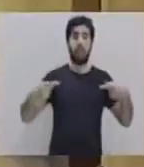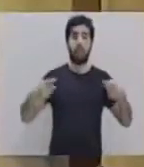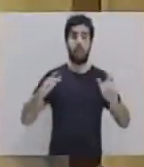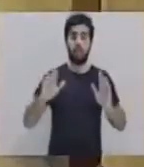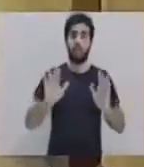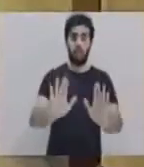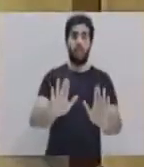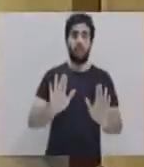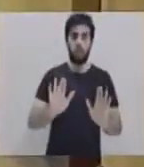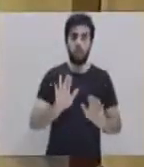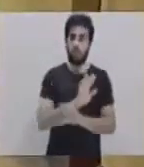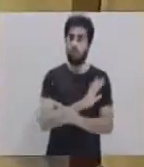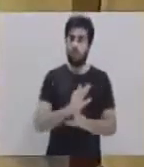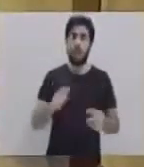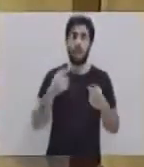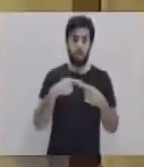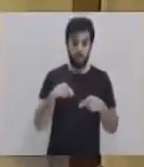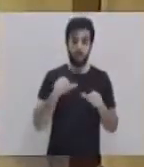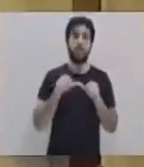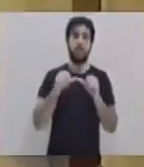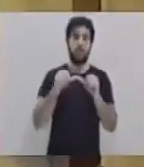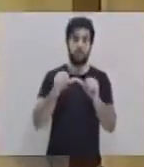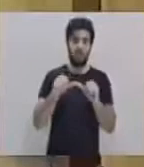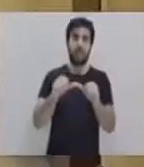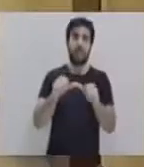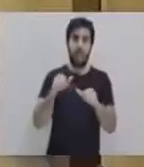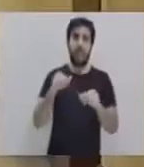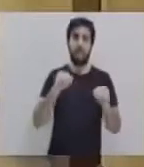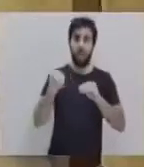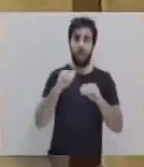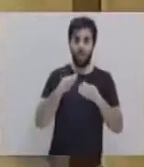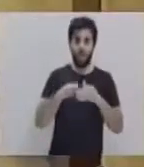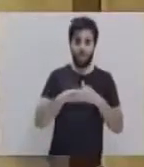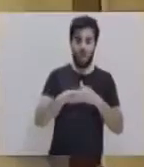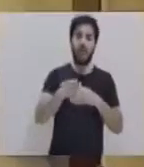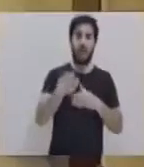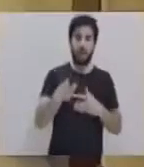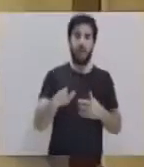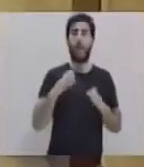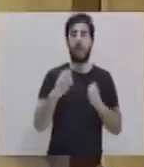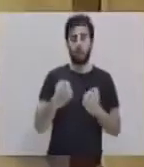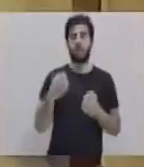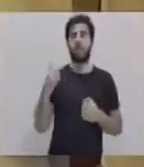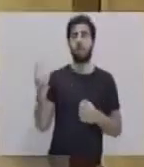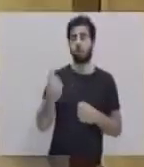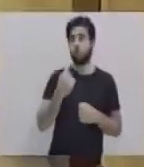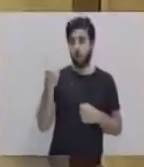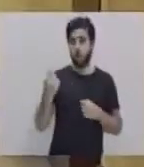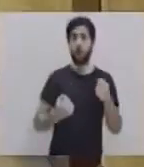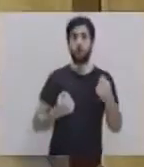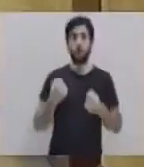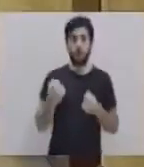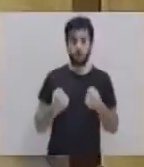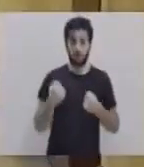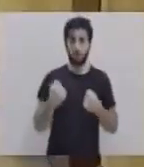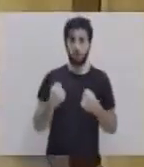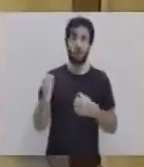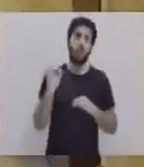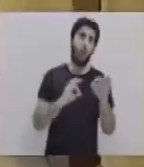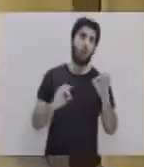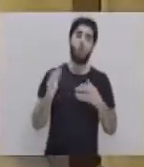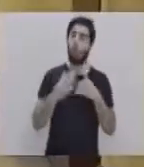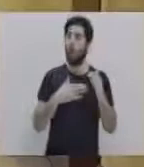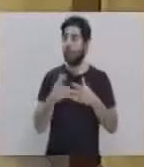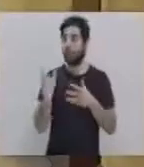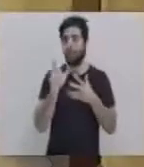carro en algún momento se frena, pero sigue en movimiento. Ajá. ¿Sí? Pues básicamente todo vehículo que va circulando, o de hecho